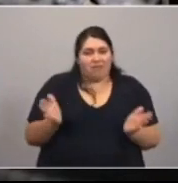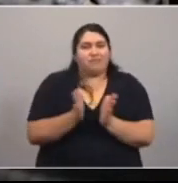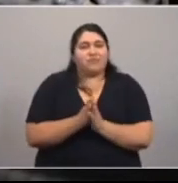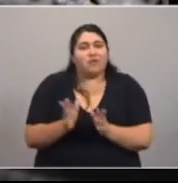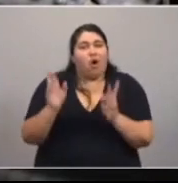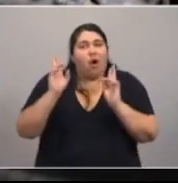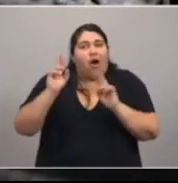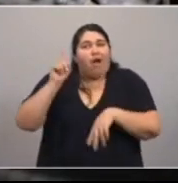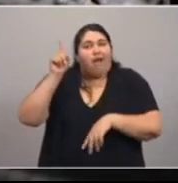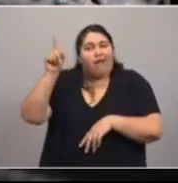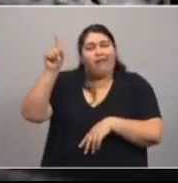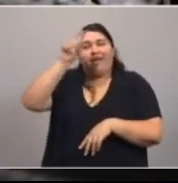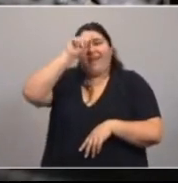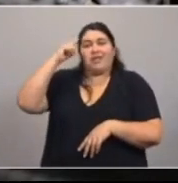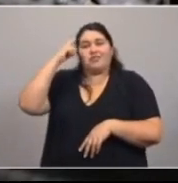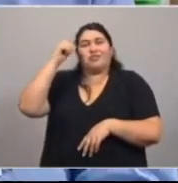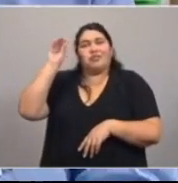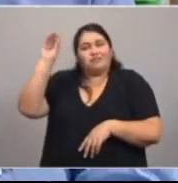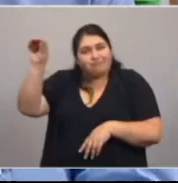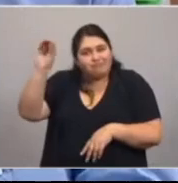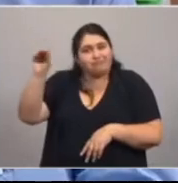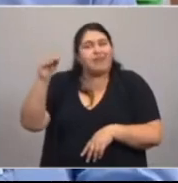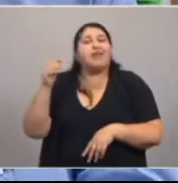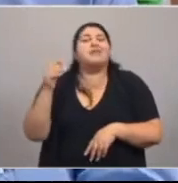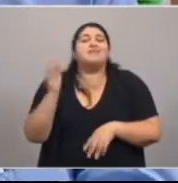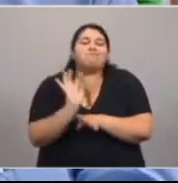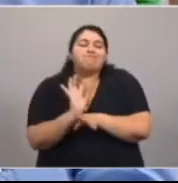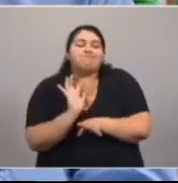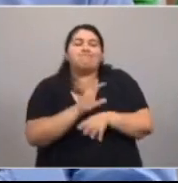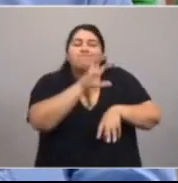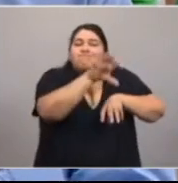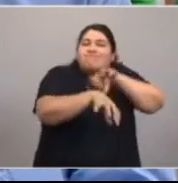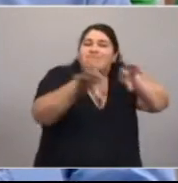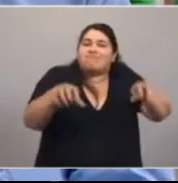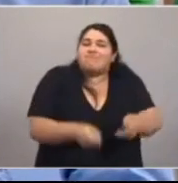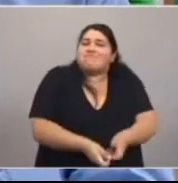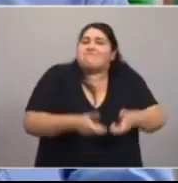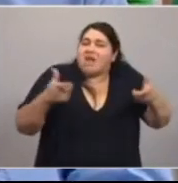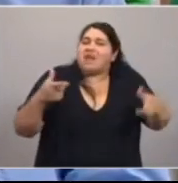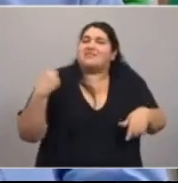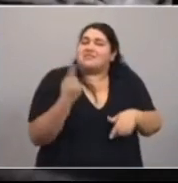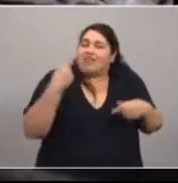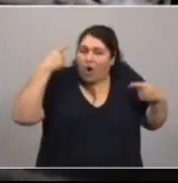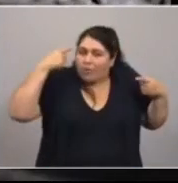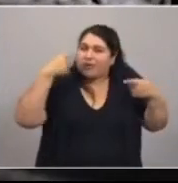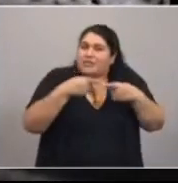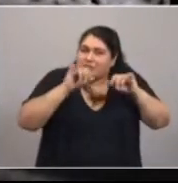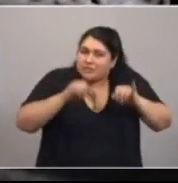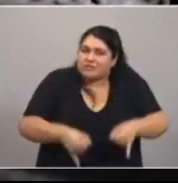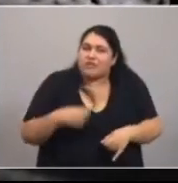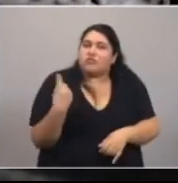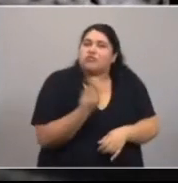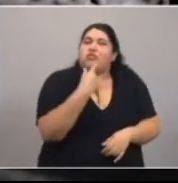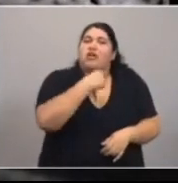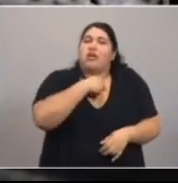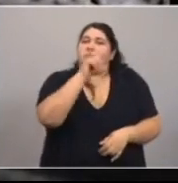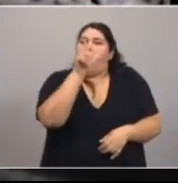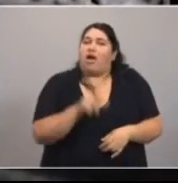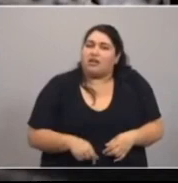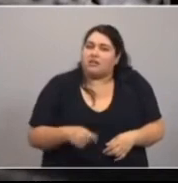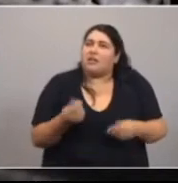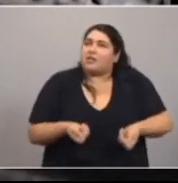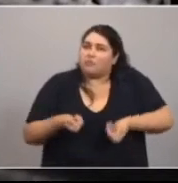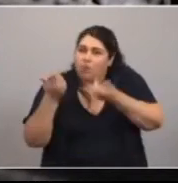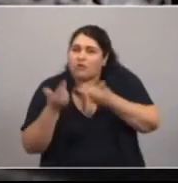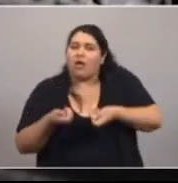camino que todos queremos transitar. Queremos una Argentina exportadora, una Argentina y un parque industrial al cual entren por su segundo